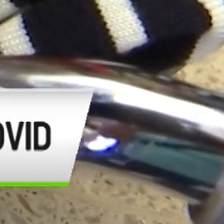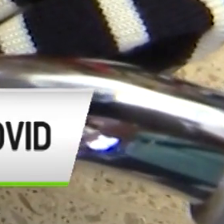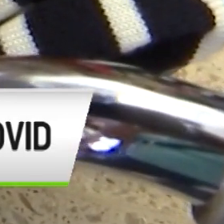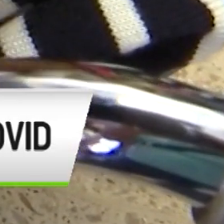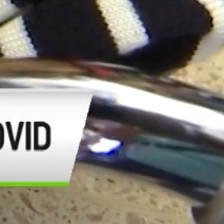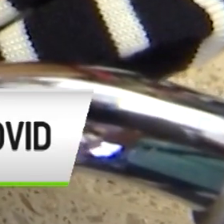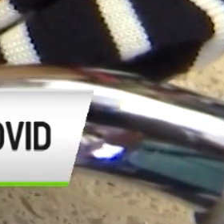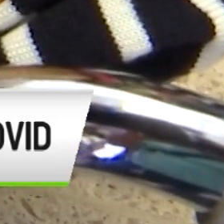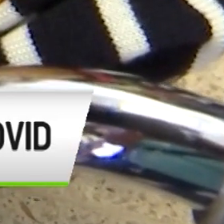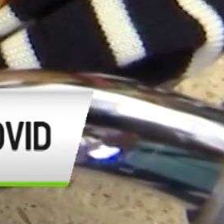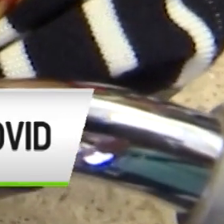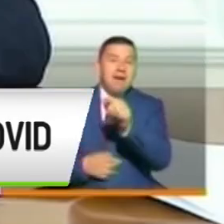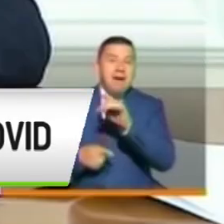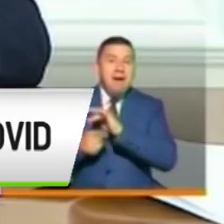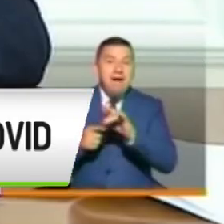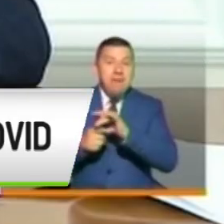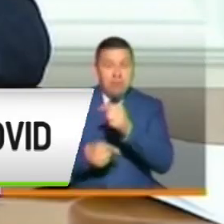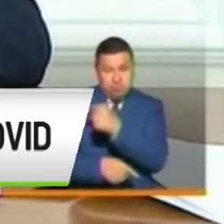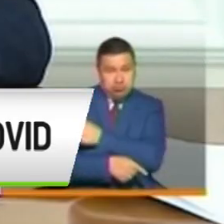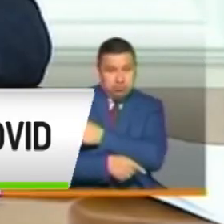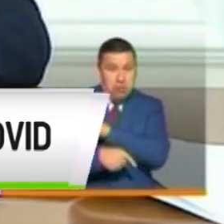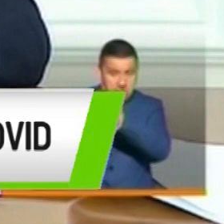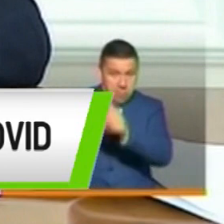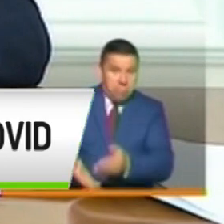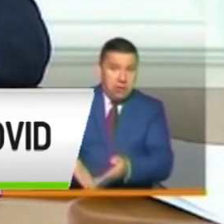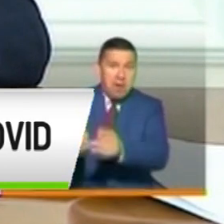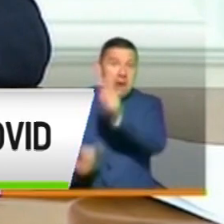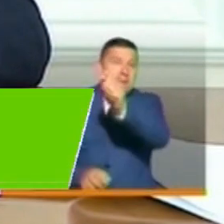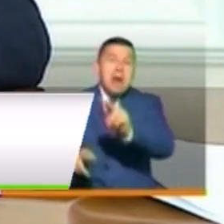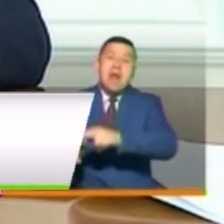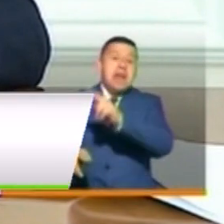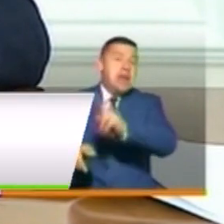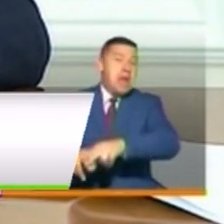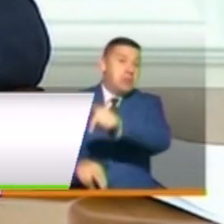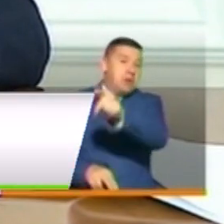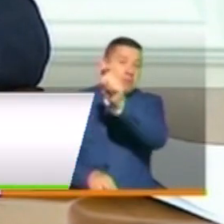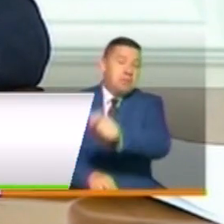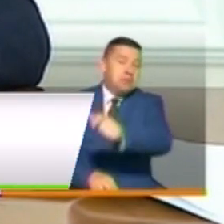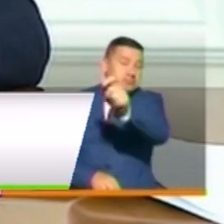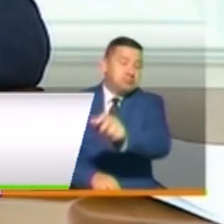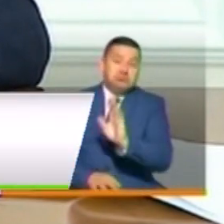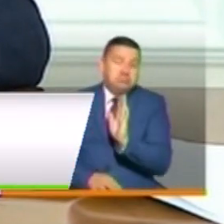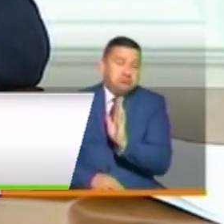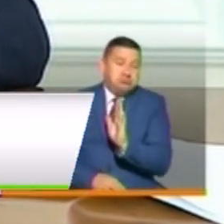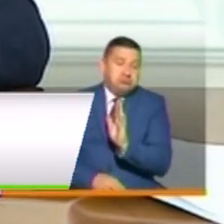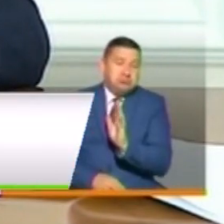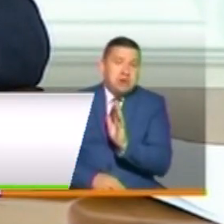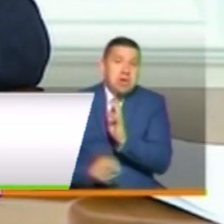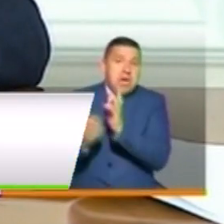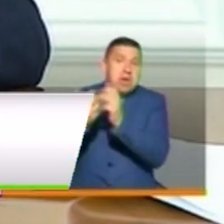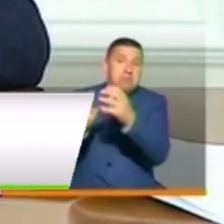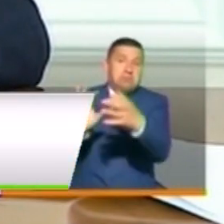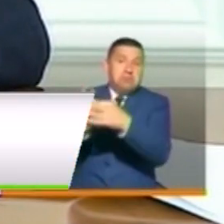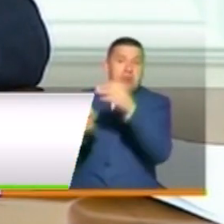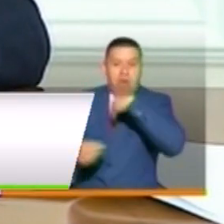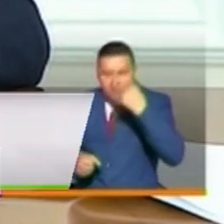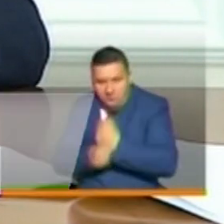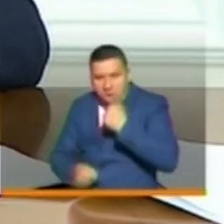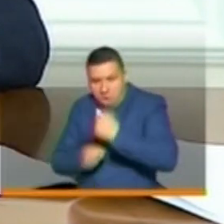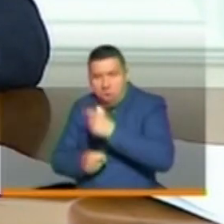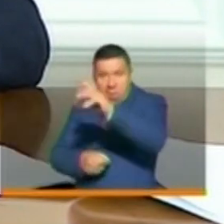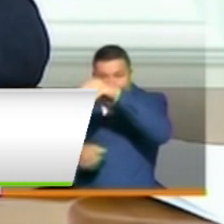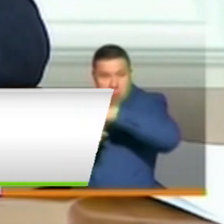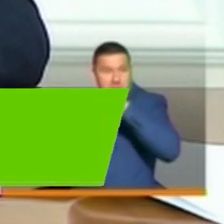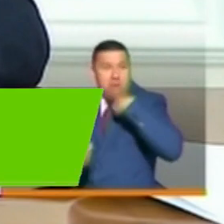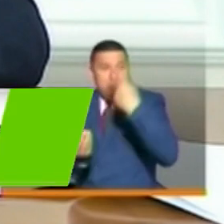todos los costos logísticos. Pueden aplicar las vacunas a personas naturales que tengan con las empresas un vínculo